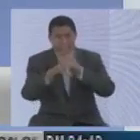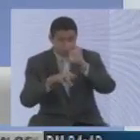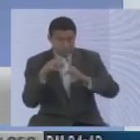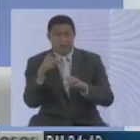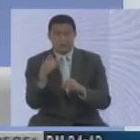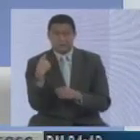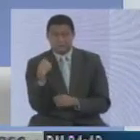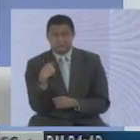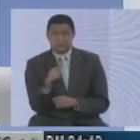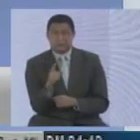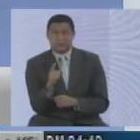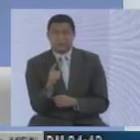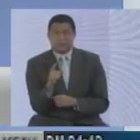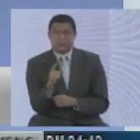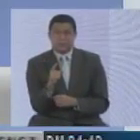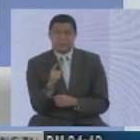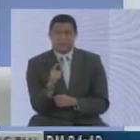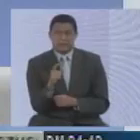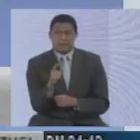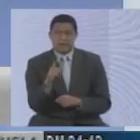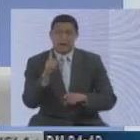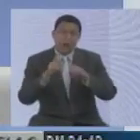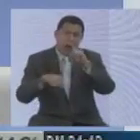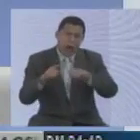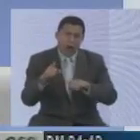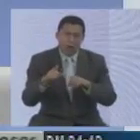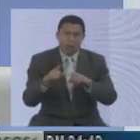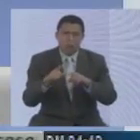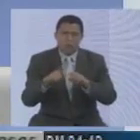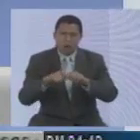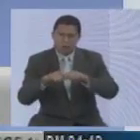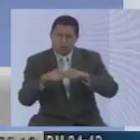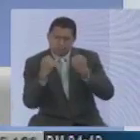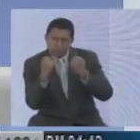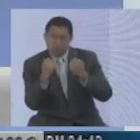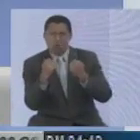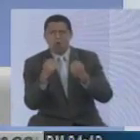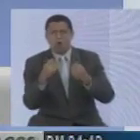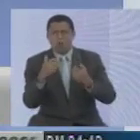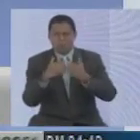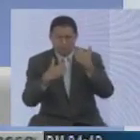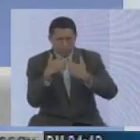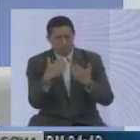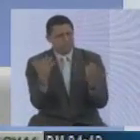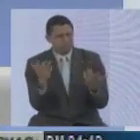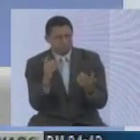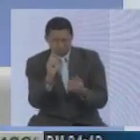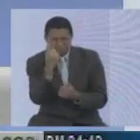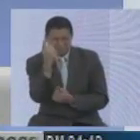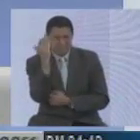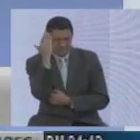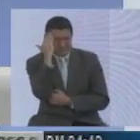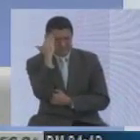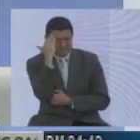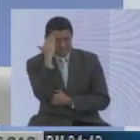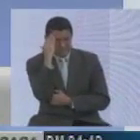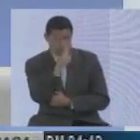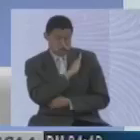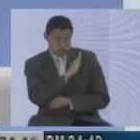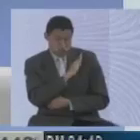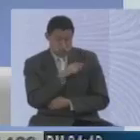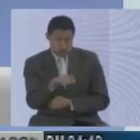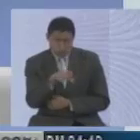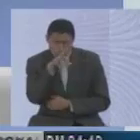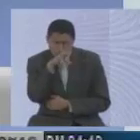presente o sea parte de alguna lesión o de alguna situación irregular que es lo primero que debe hacer el dueño